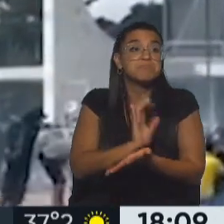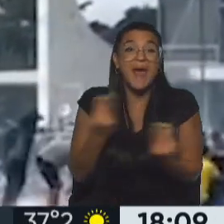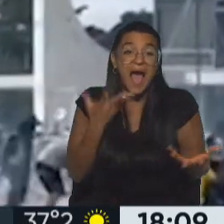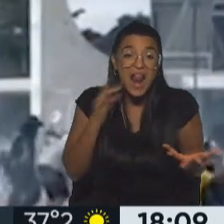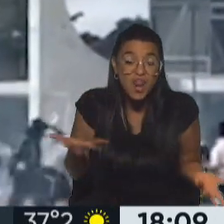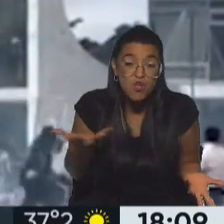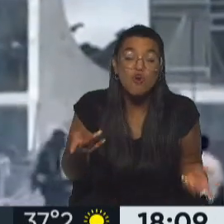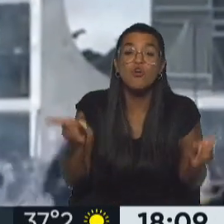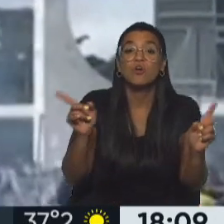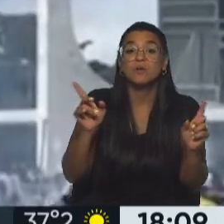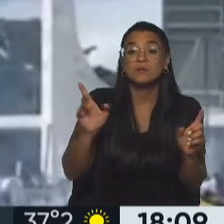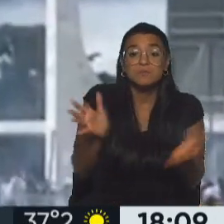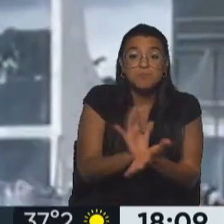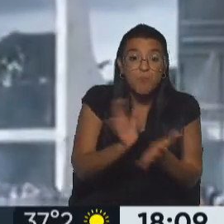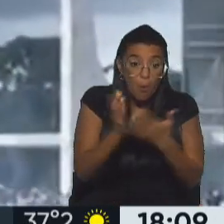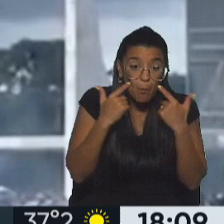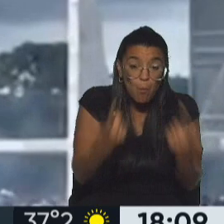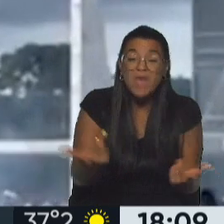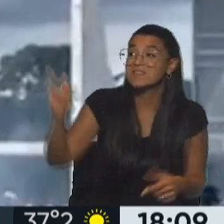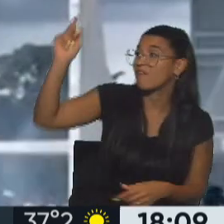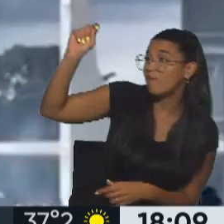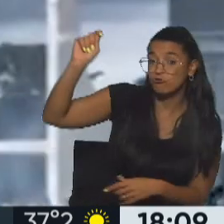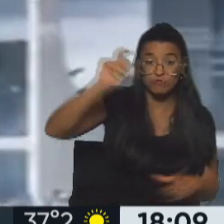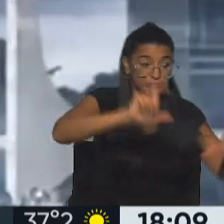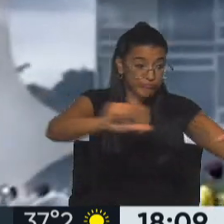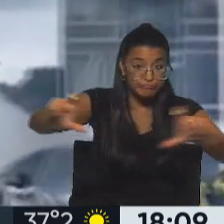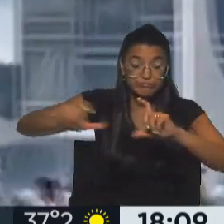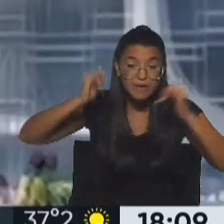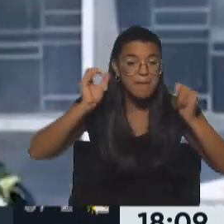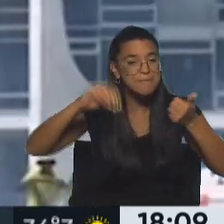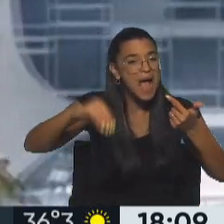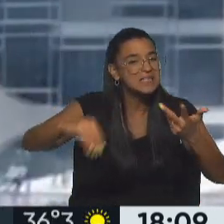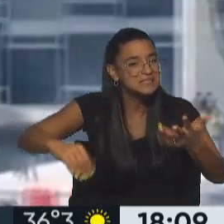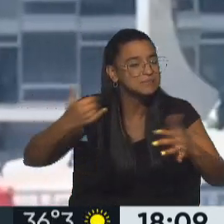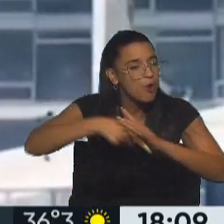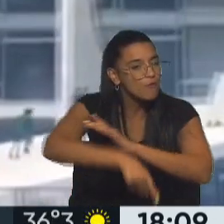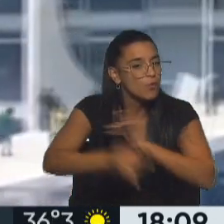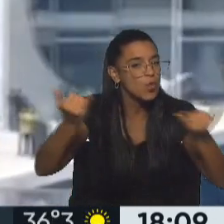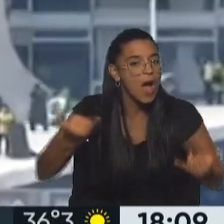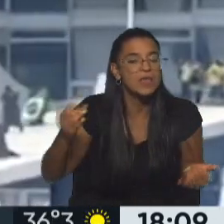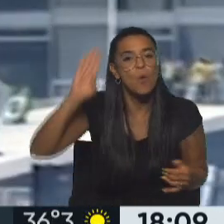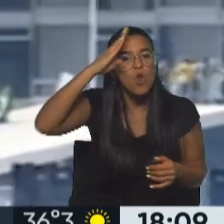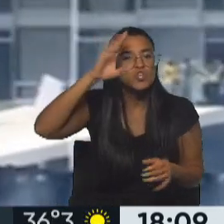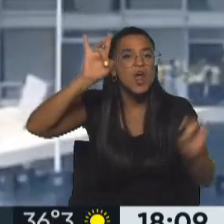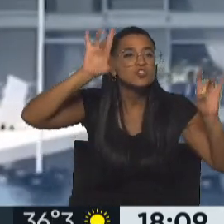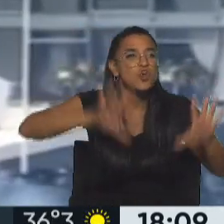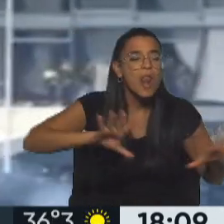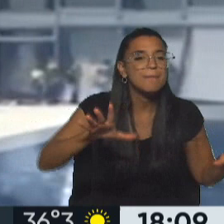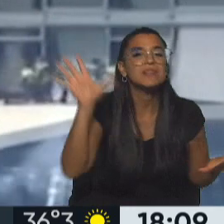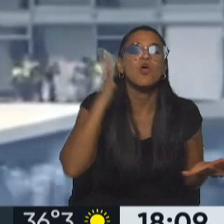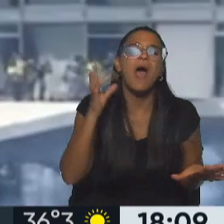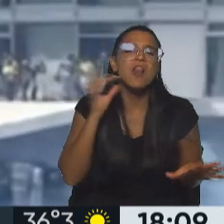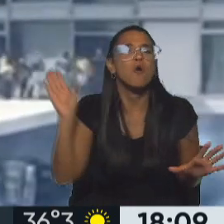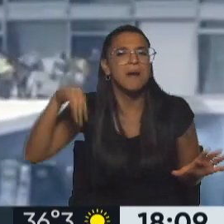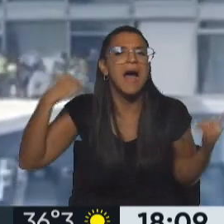no solo quedó en El retrato de la selfie hay algo más esto todo bolsonaro es o hay algo más